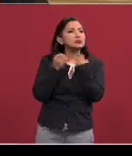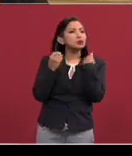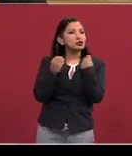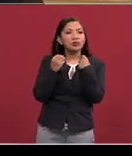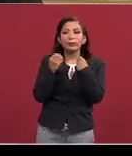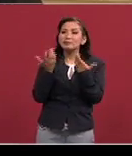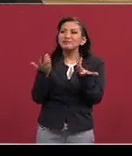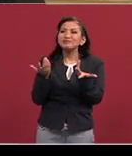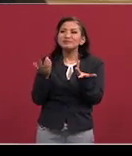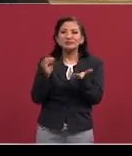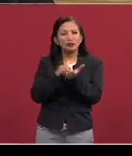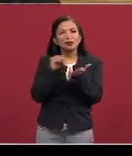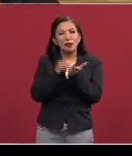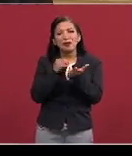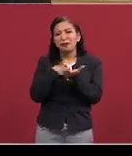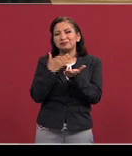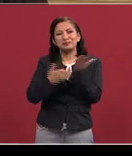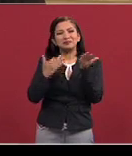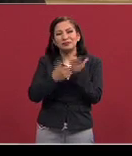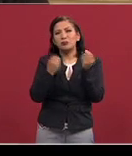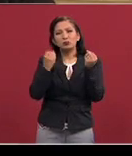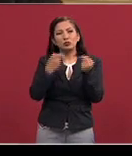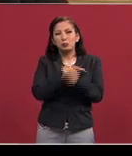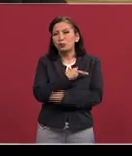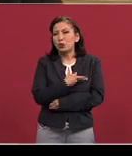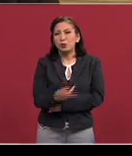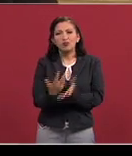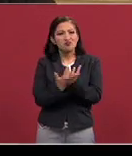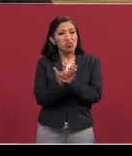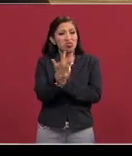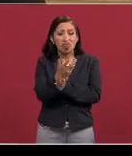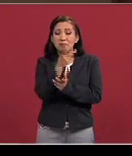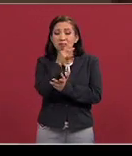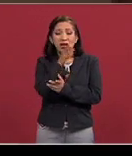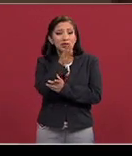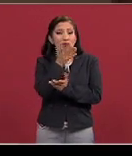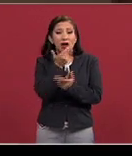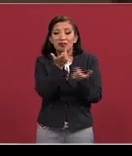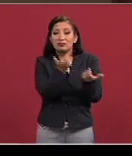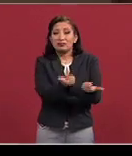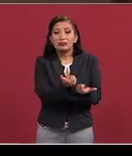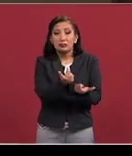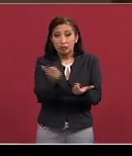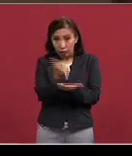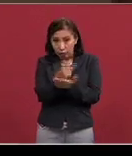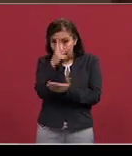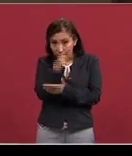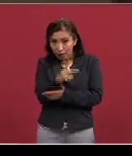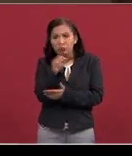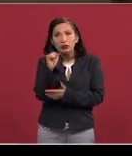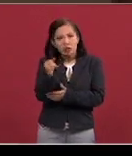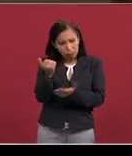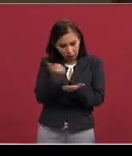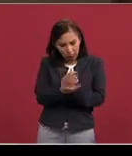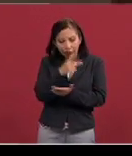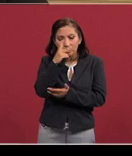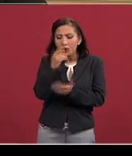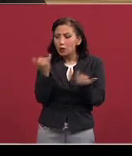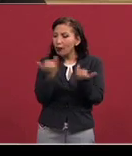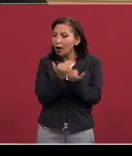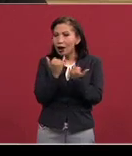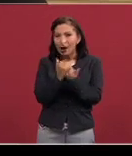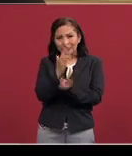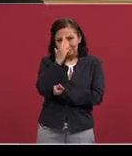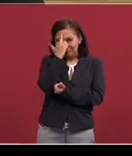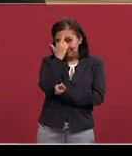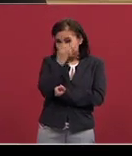un nivel todavía muy precario, de mucha pobreza, cuyos padres no cuentan. ¿Hablas de la Ciudad de México? Hablo también de la Ciudad de México.